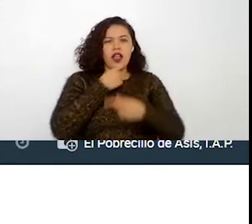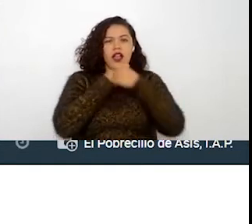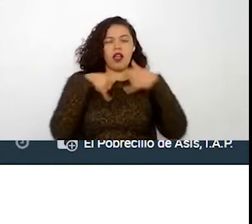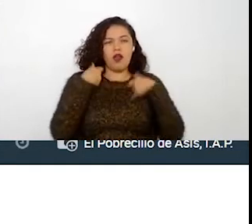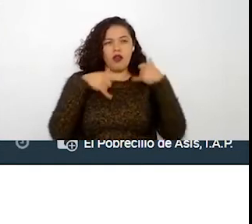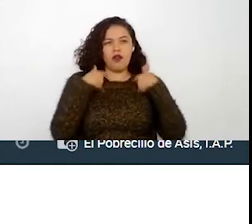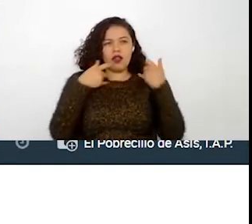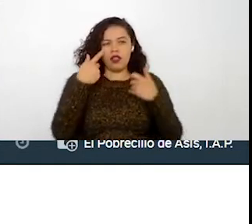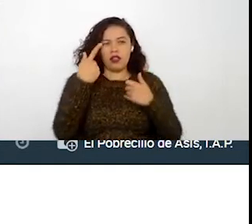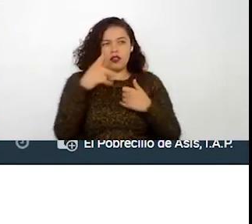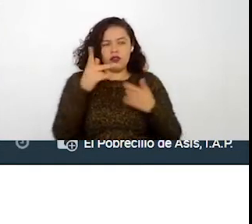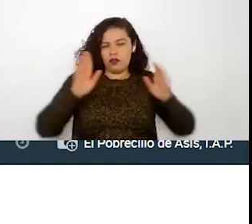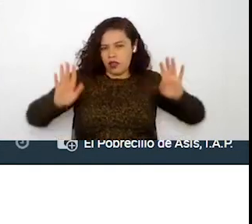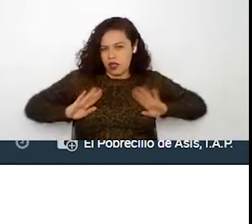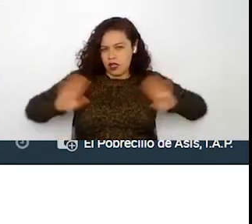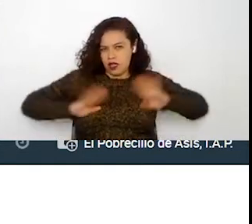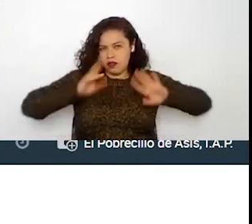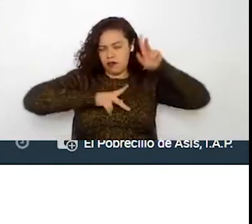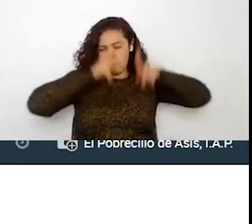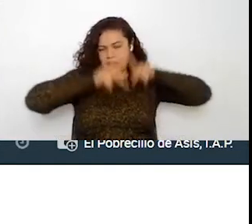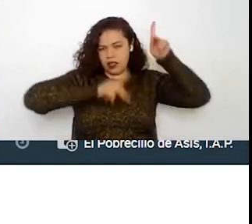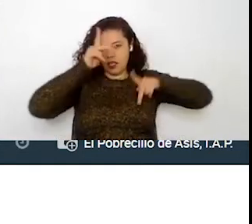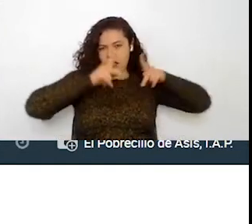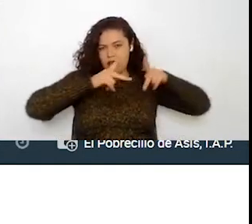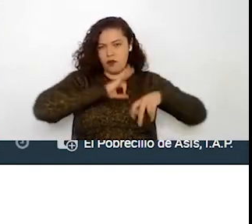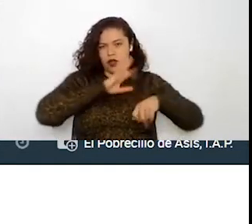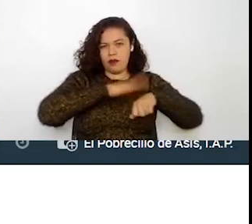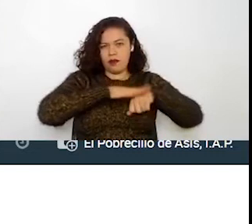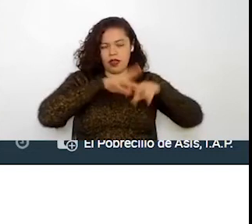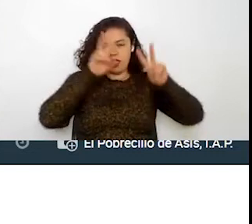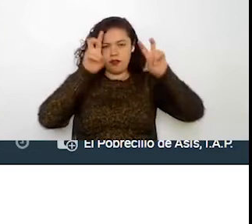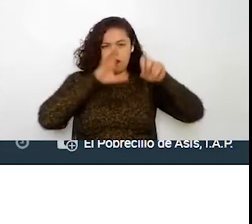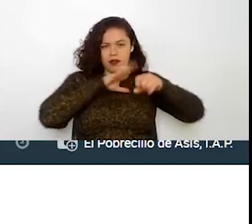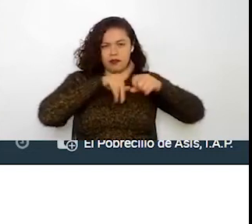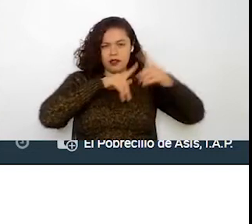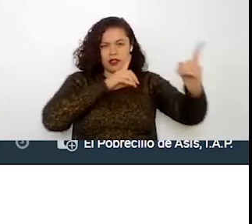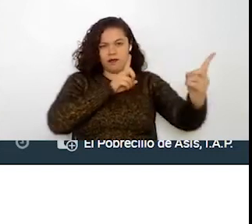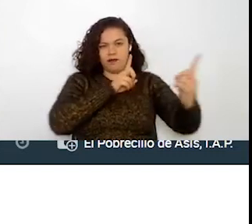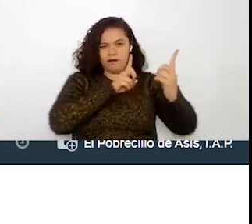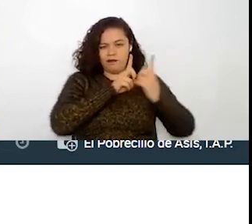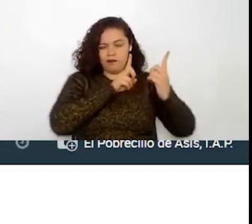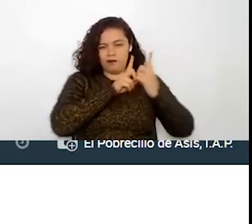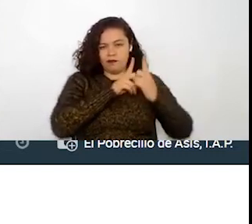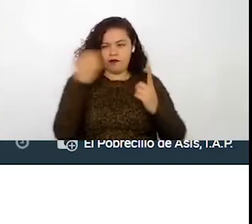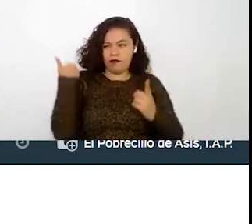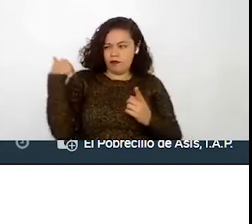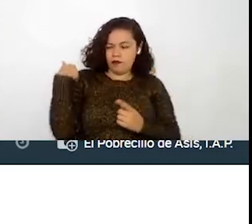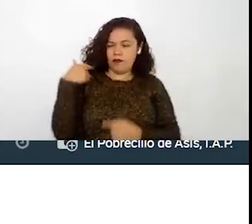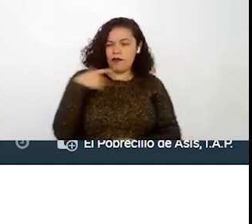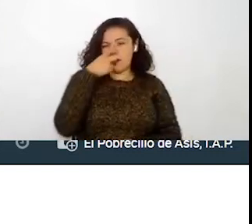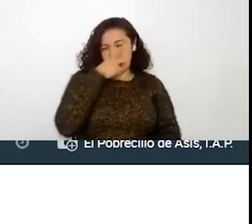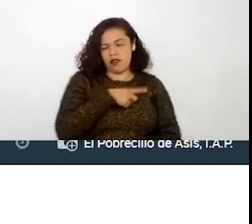por la naturaleza de nuestras pláticas se vayan acercando con temas específicos es decir Ellos nos puedan decir